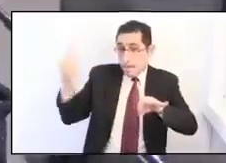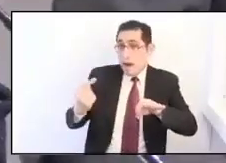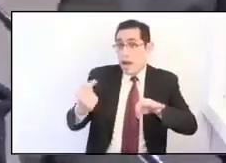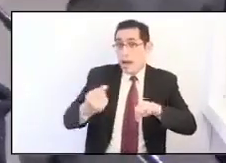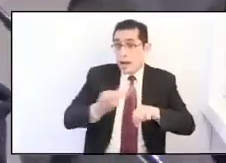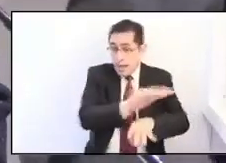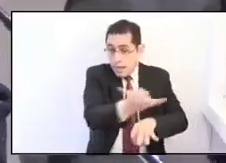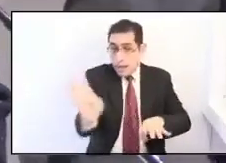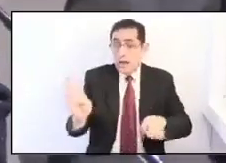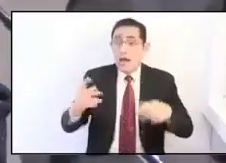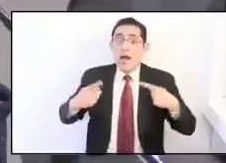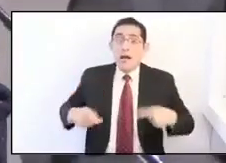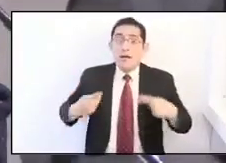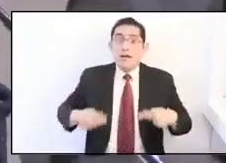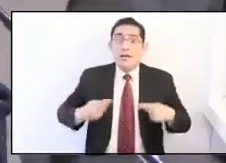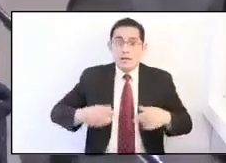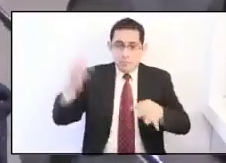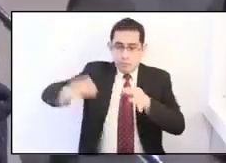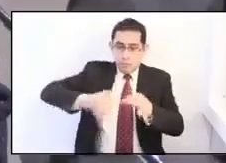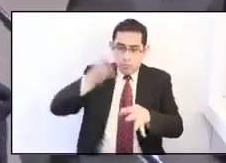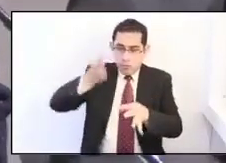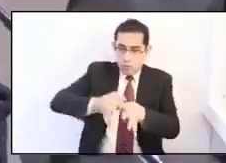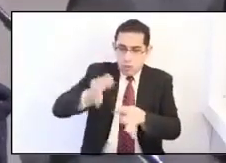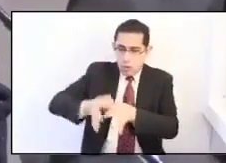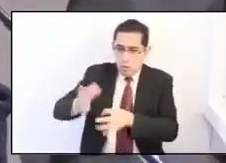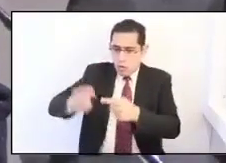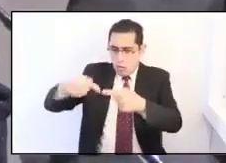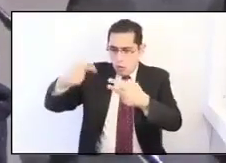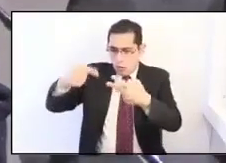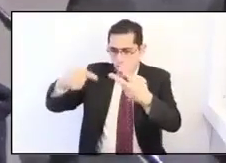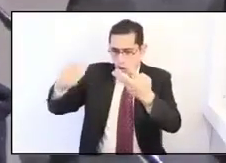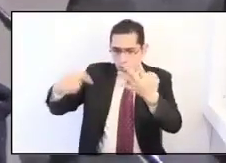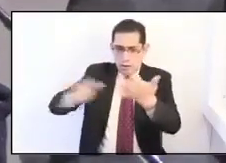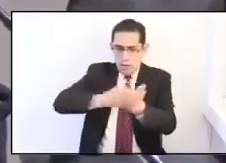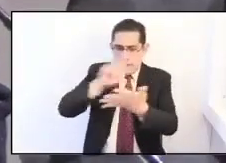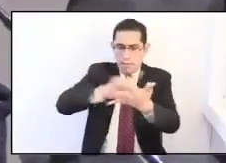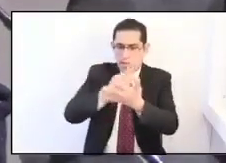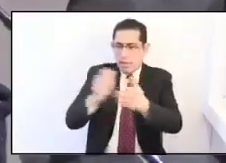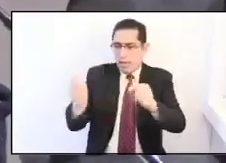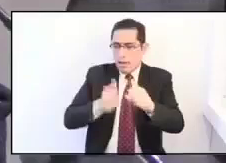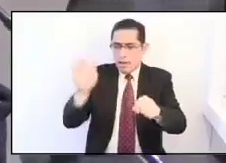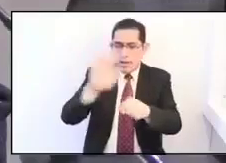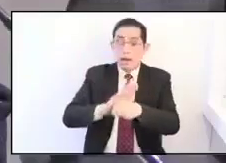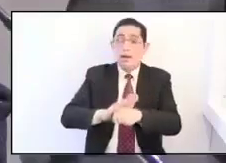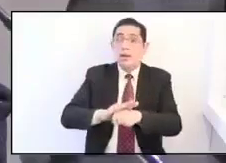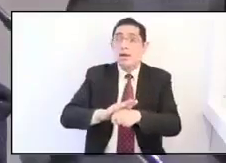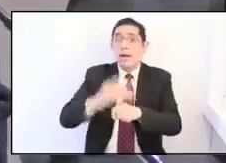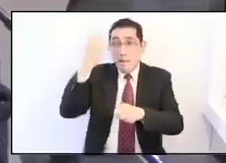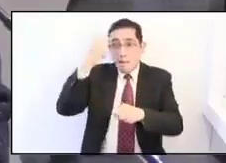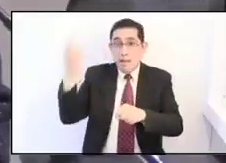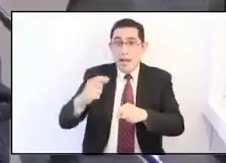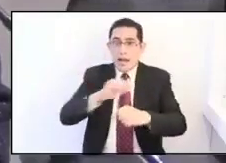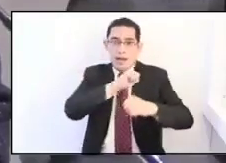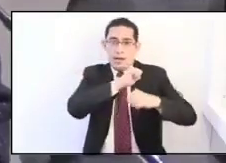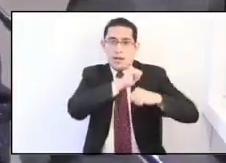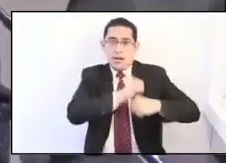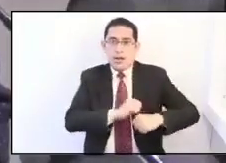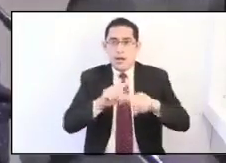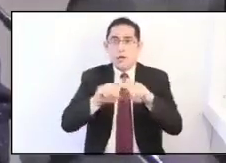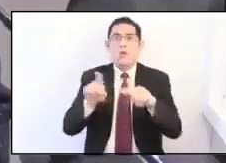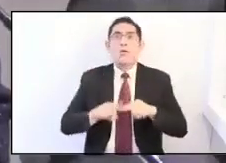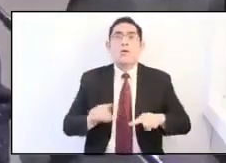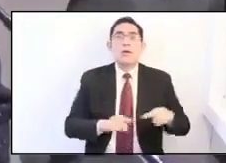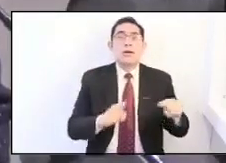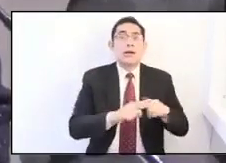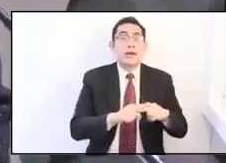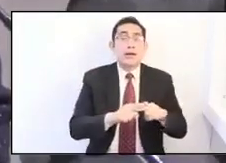necesite y previo cumplimiento de los requisitos legales y administrativos que sean requeridos por las autoridades competentes,